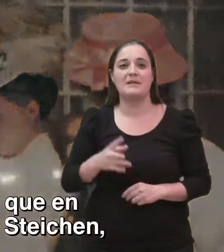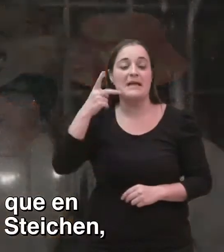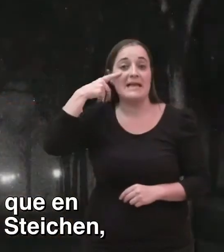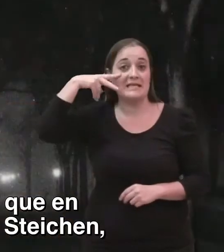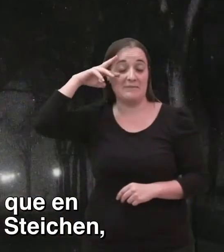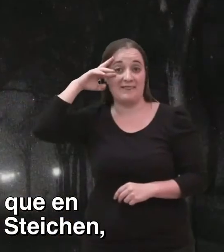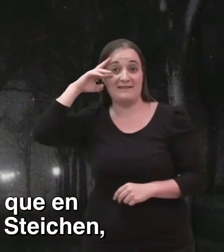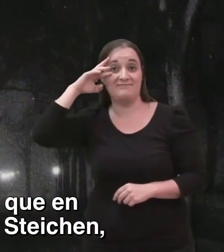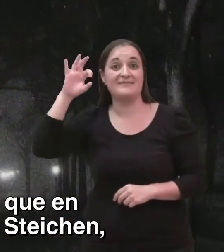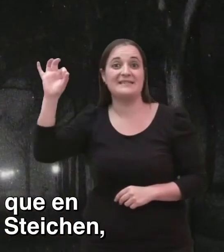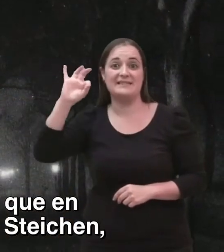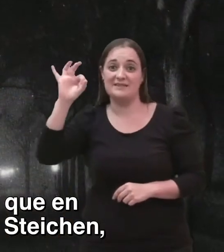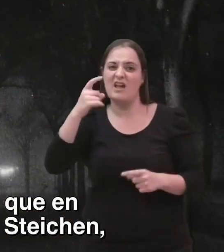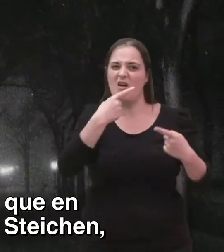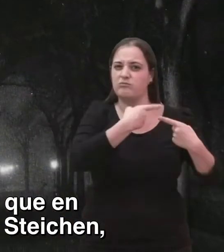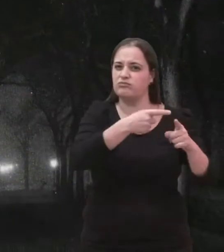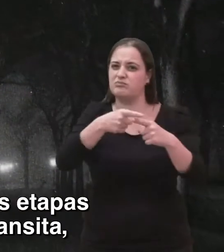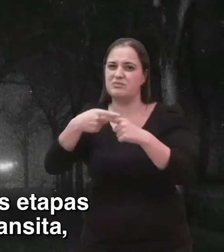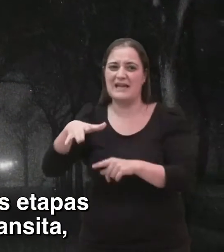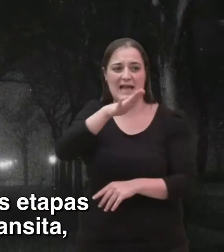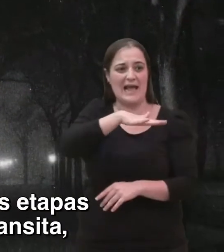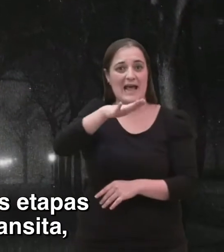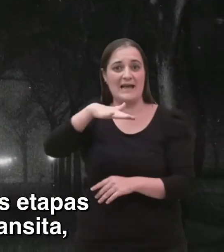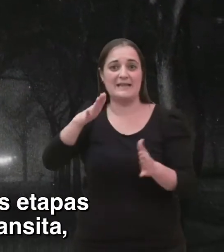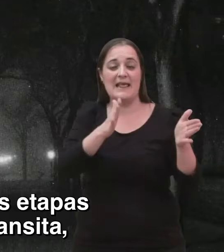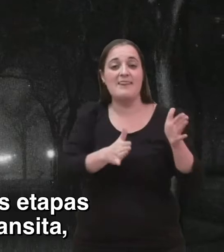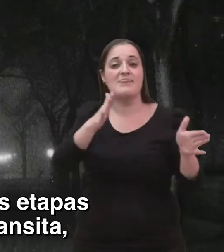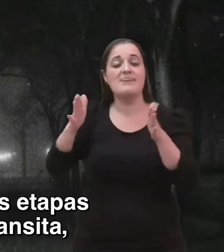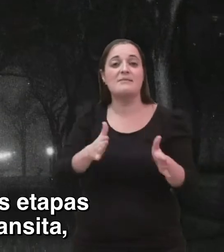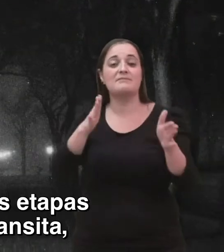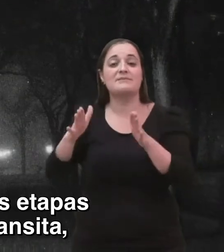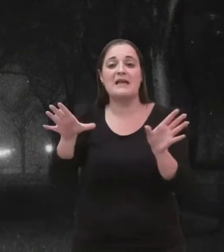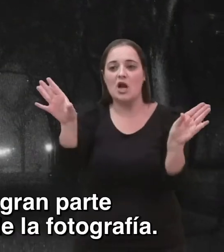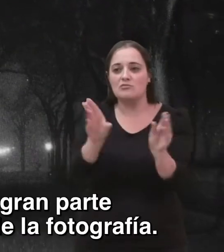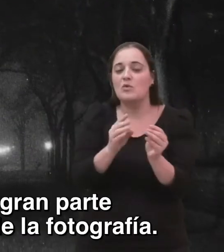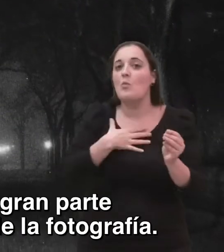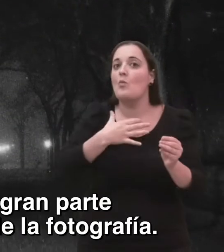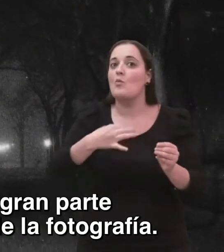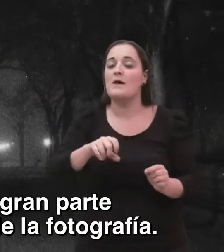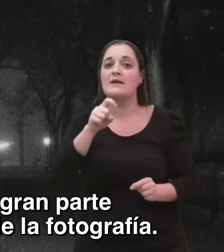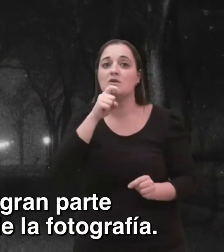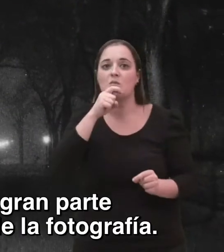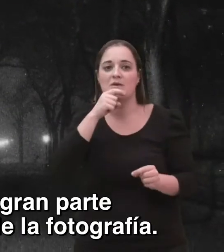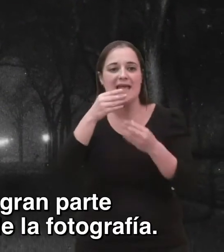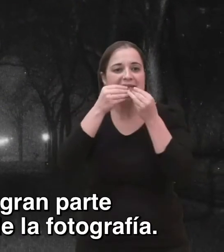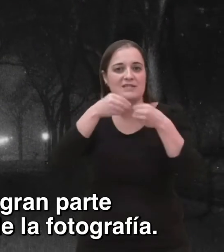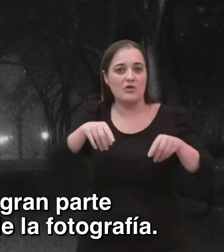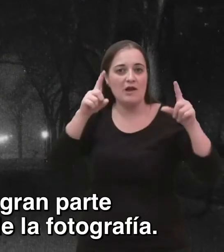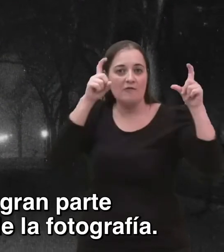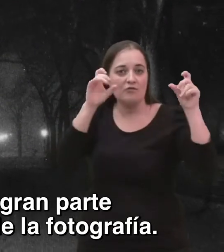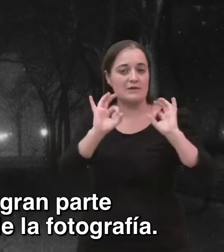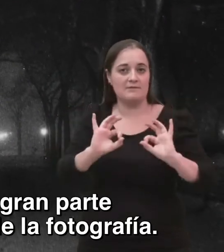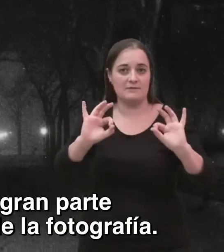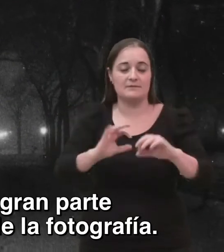Podría decirse que en la experiencia de Steichen, en las diferentes etapas por las que transita, podría resumirse gran parte de la historia misma